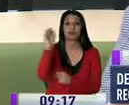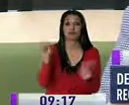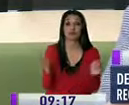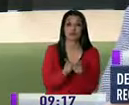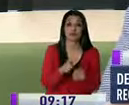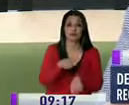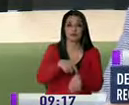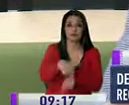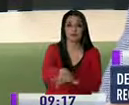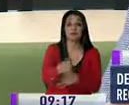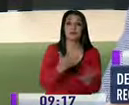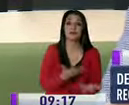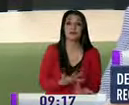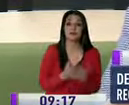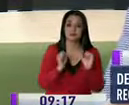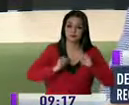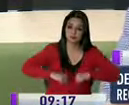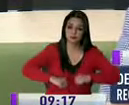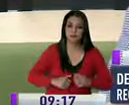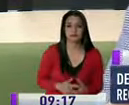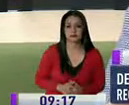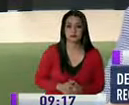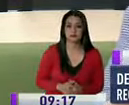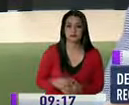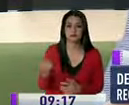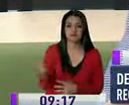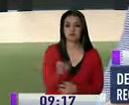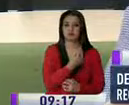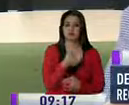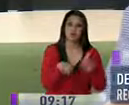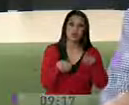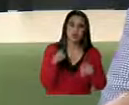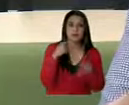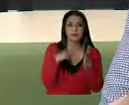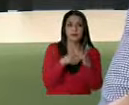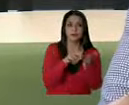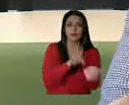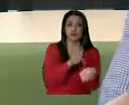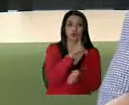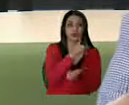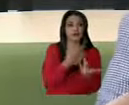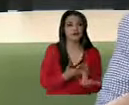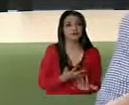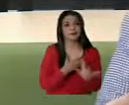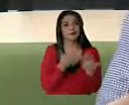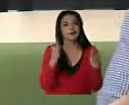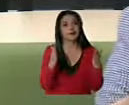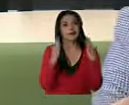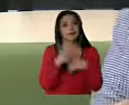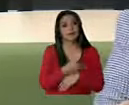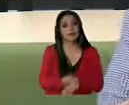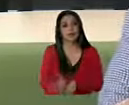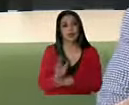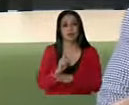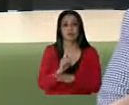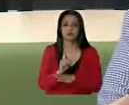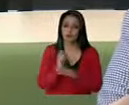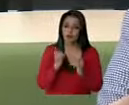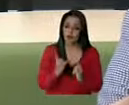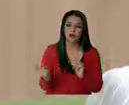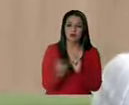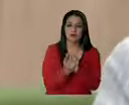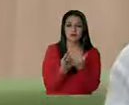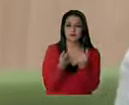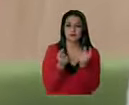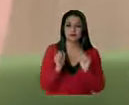esos tiempos que actualmente los pacientes en algunas especialidades tienen que esperar para ser atendidos a través de la consulta